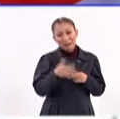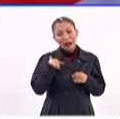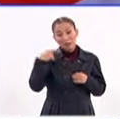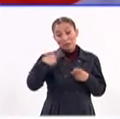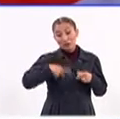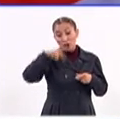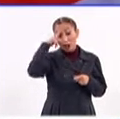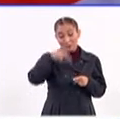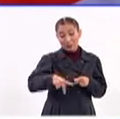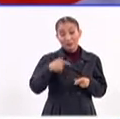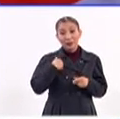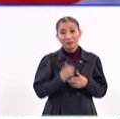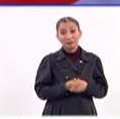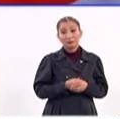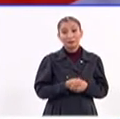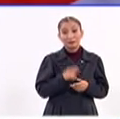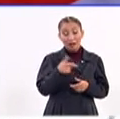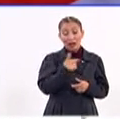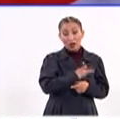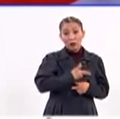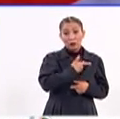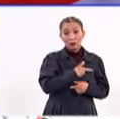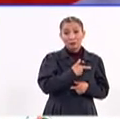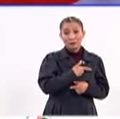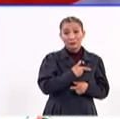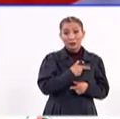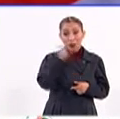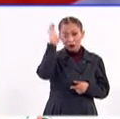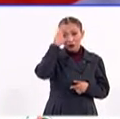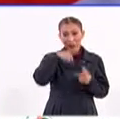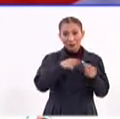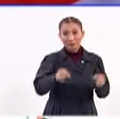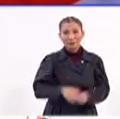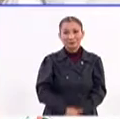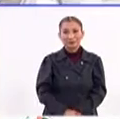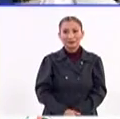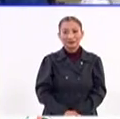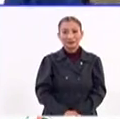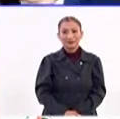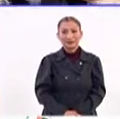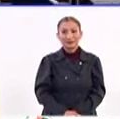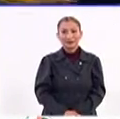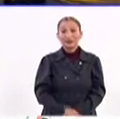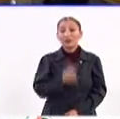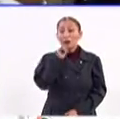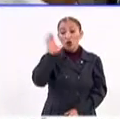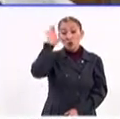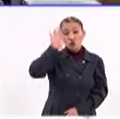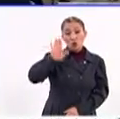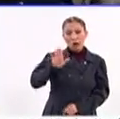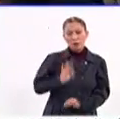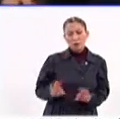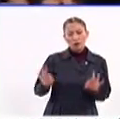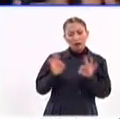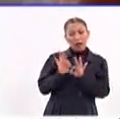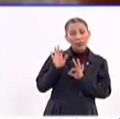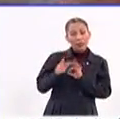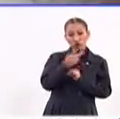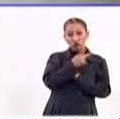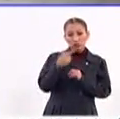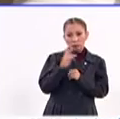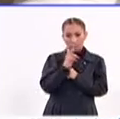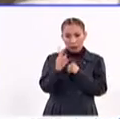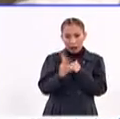muchos mexicanos les guste la cultura japonesa. Así como la cultura es un elemento importante en